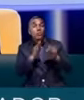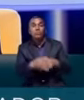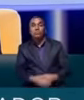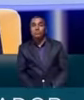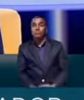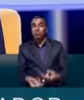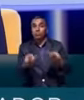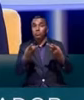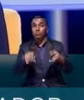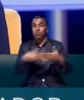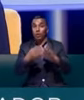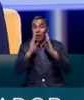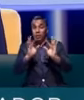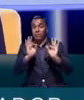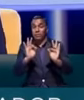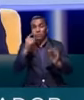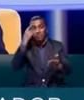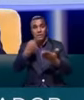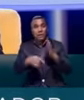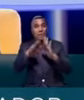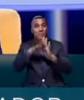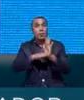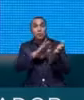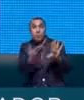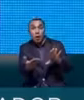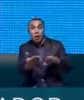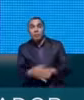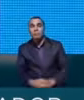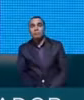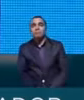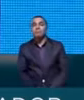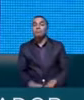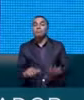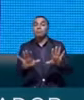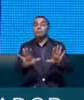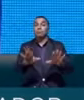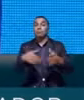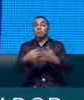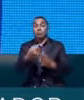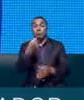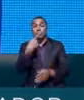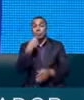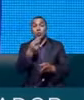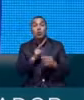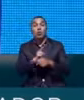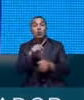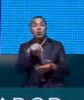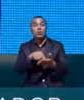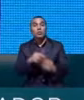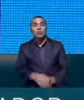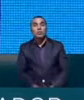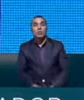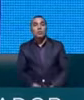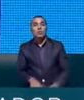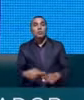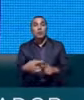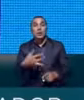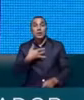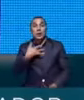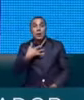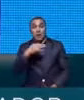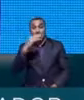dispone también de todas las atenciones oportunas para evitar la muerte? Bueno, el tratamiento que se le está dando es un tratamiento